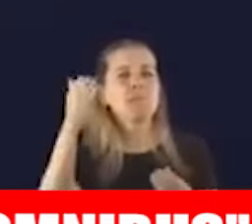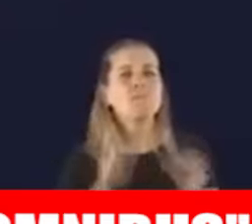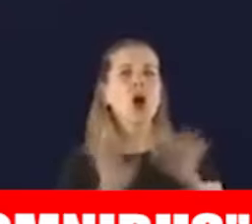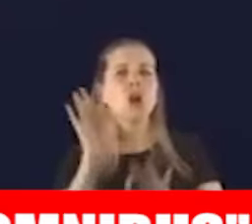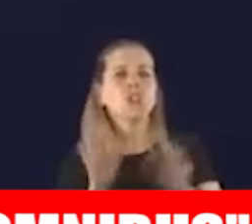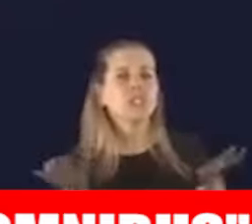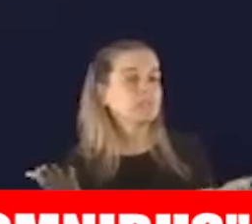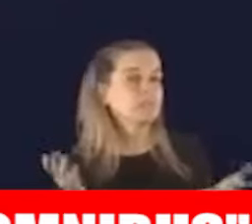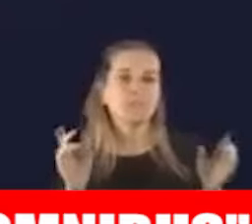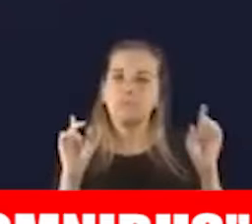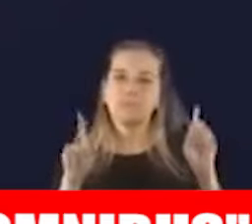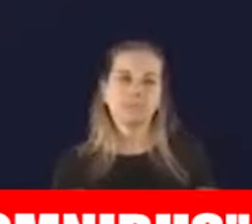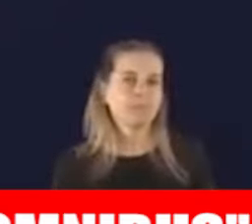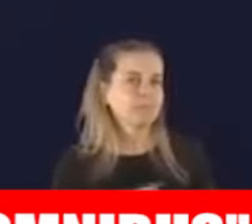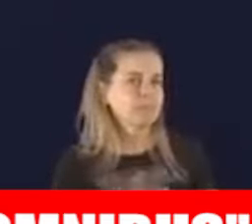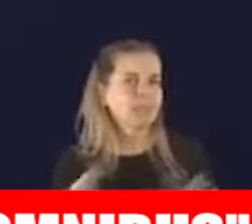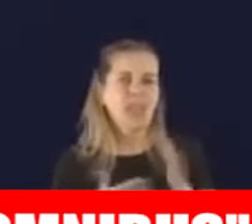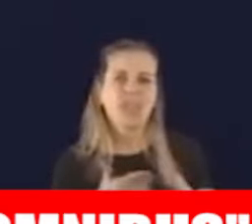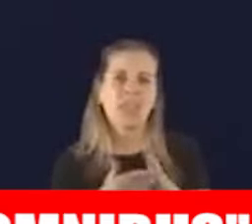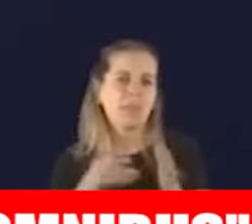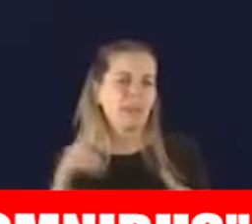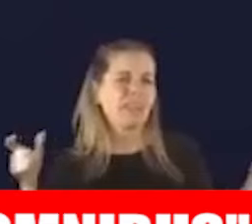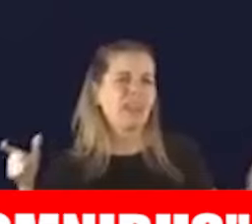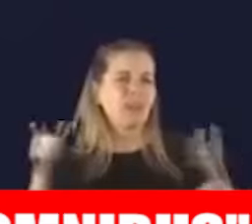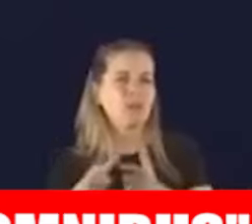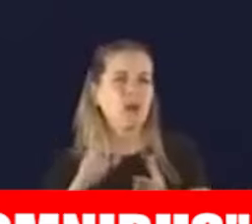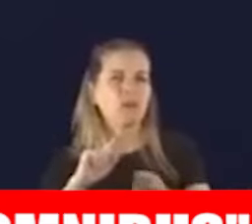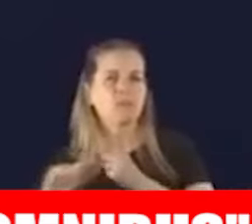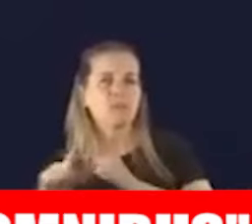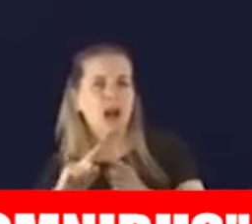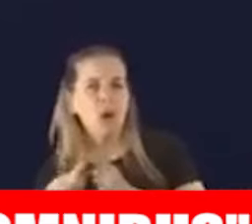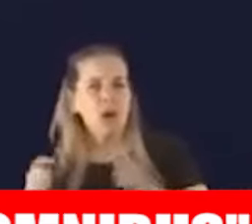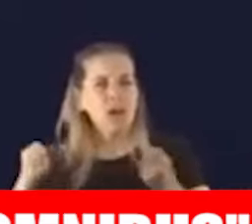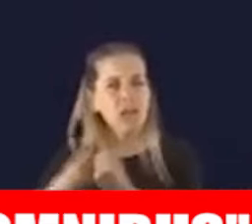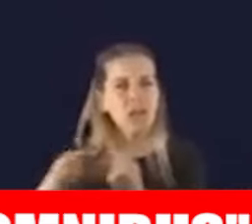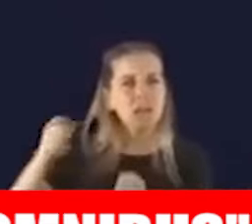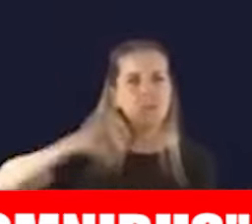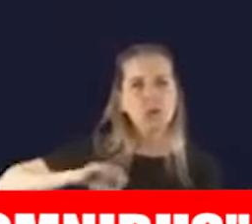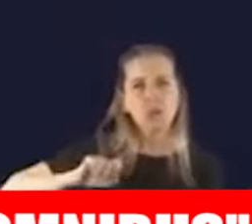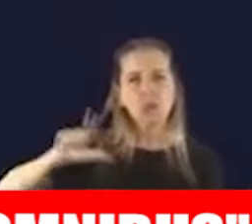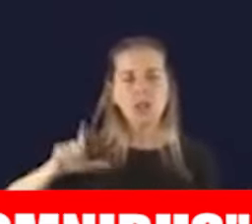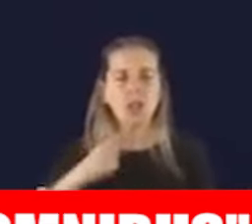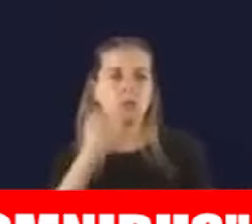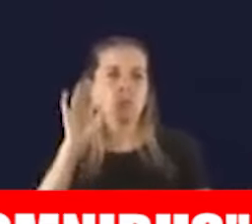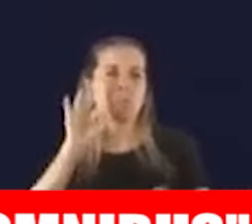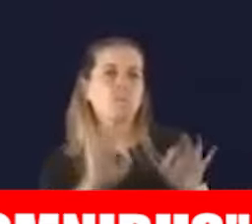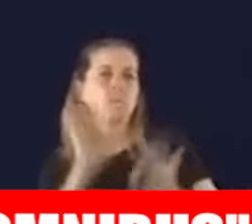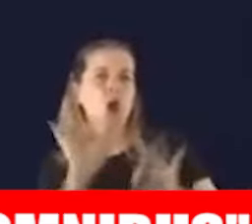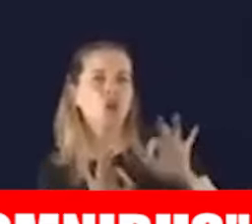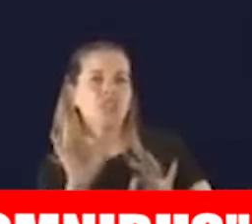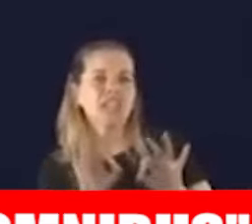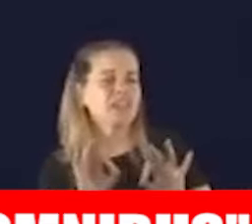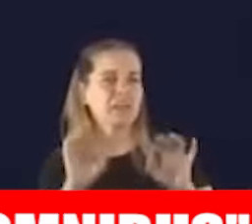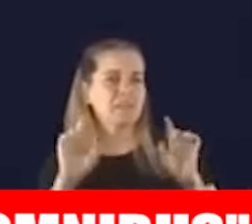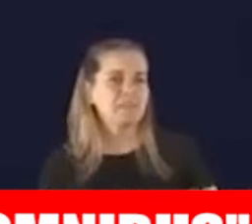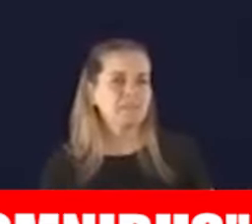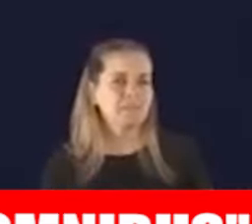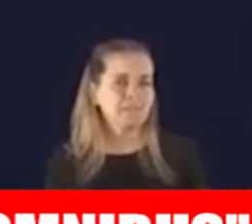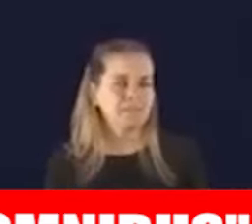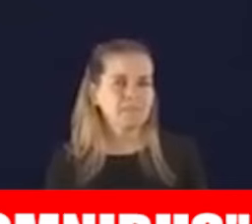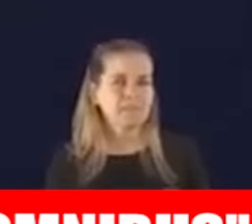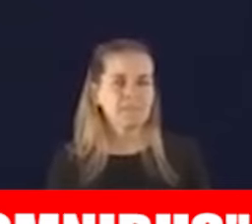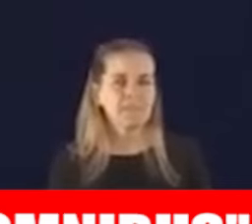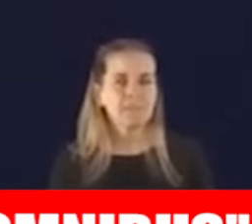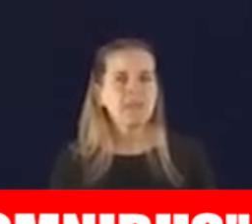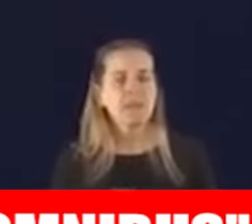eso será una cuestión de discusión paritaria no tengo absolutamente nada para especificar en términos de montos ni de porcentajes y